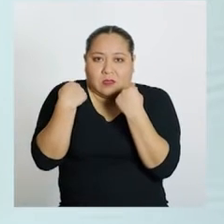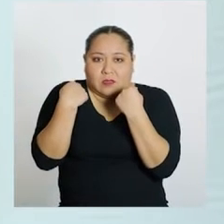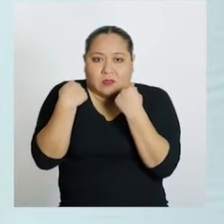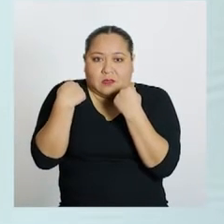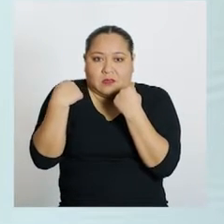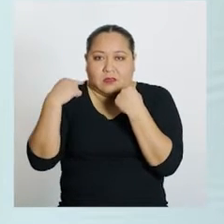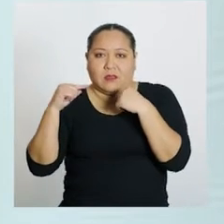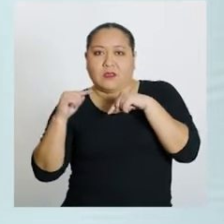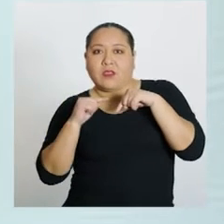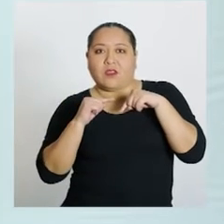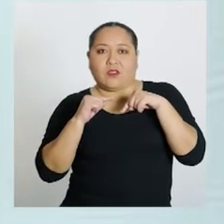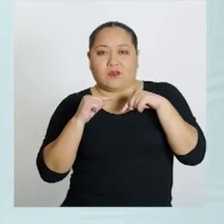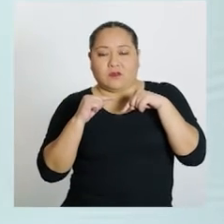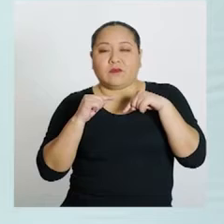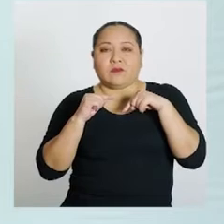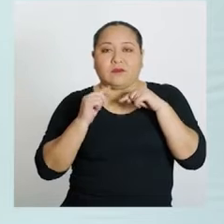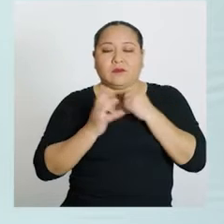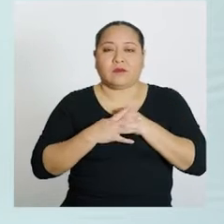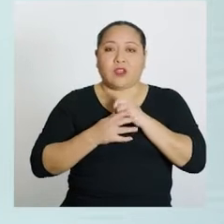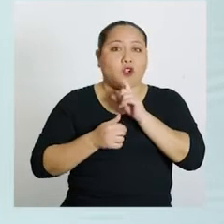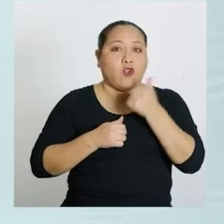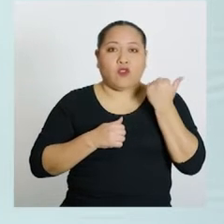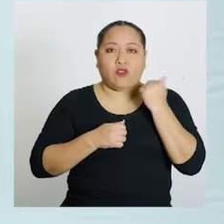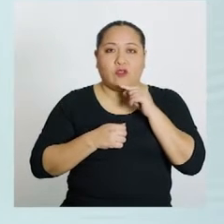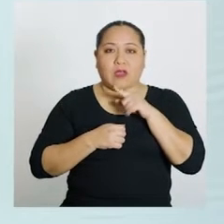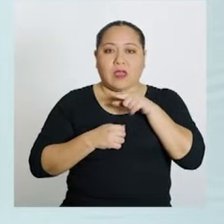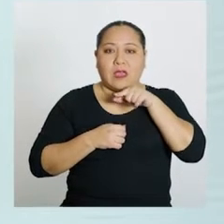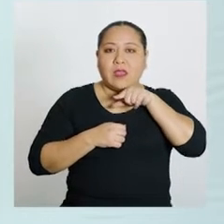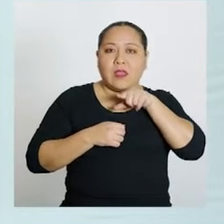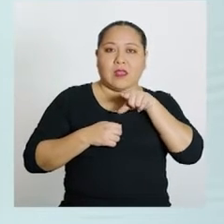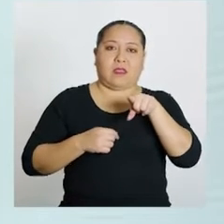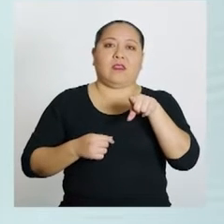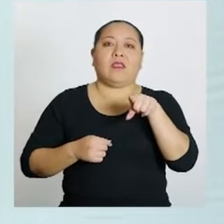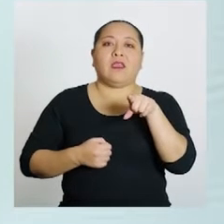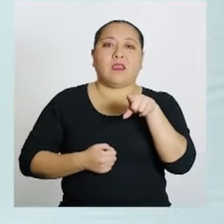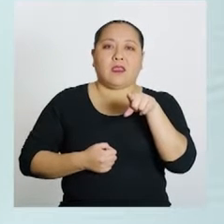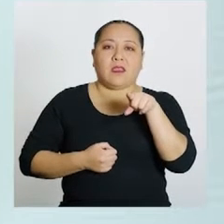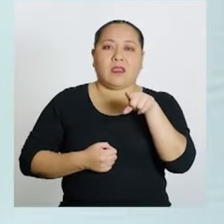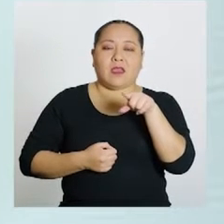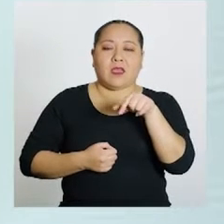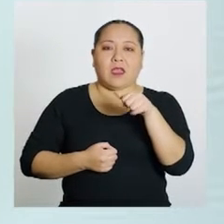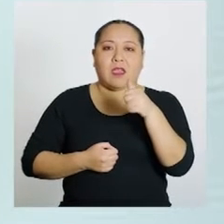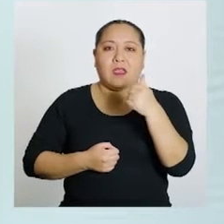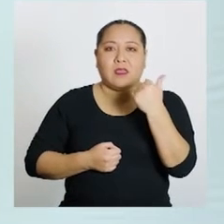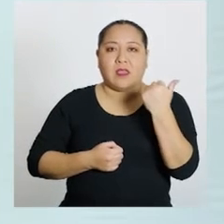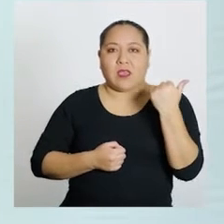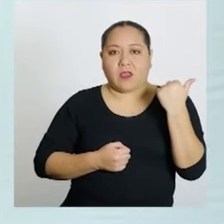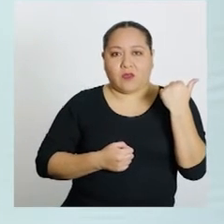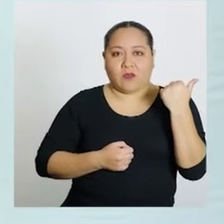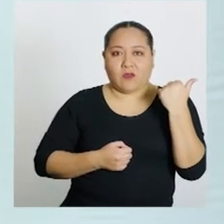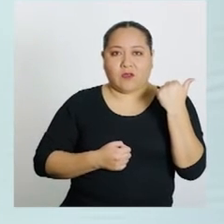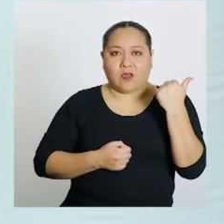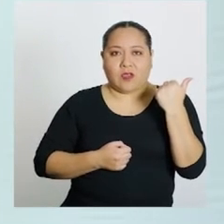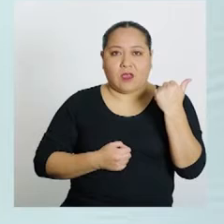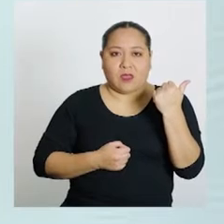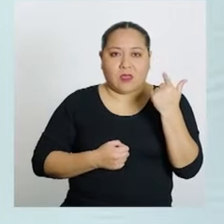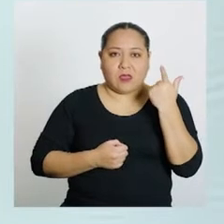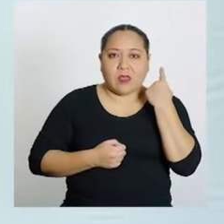Atrás, centro. El otro lado. Adelante,